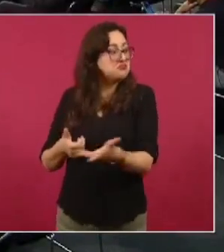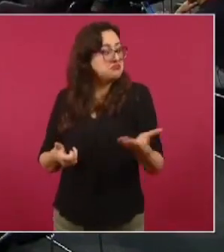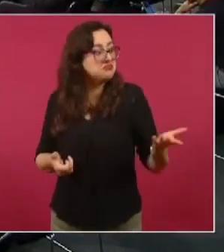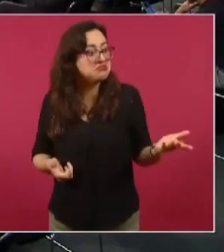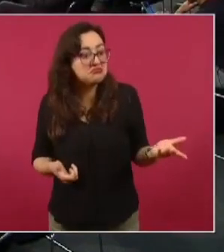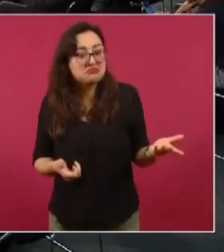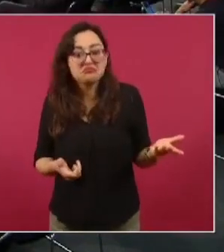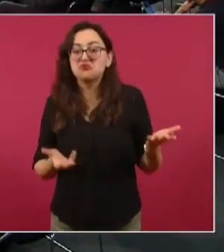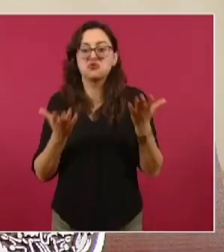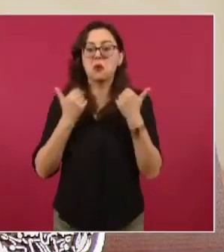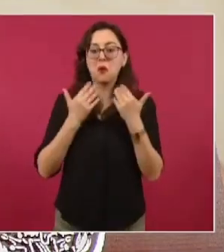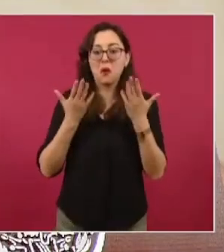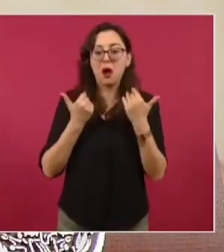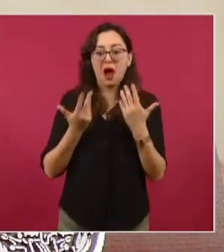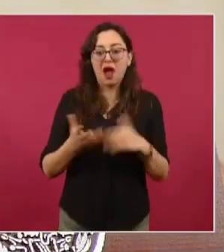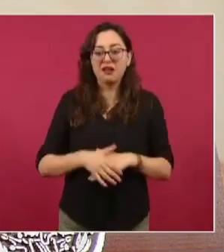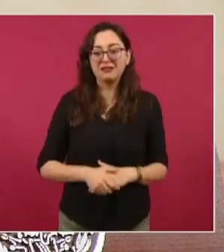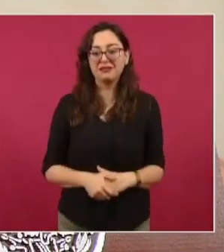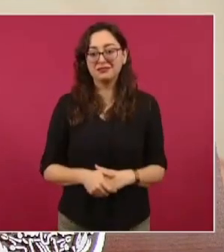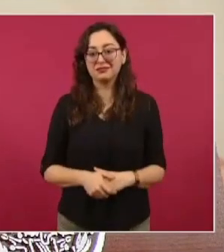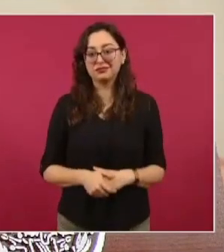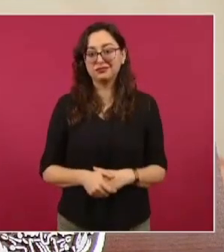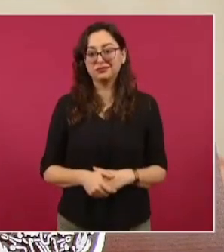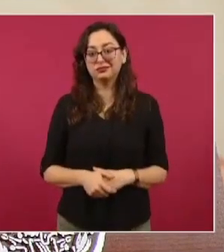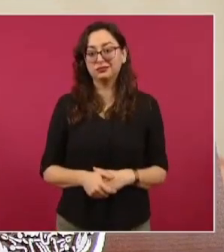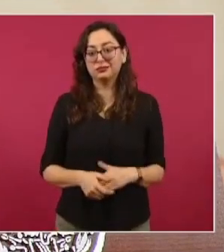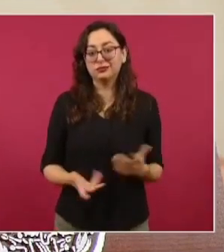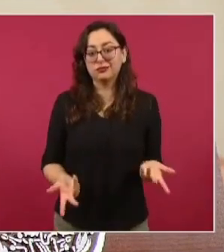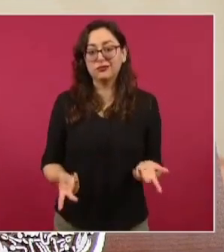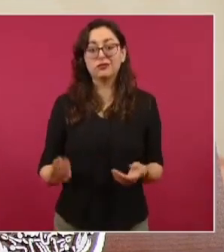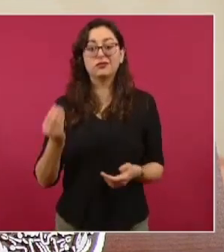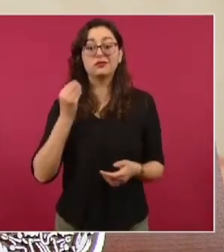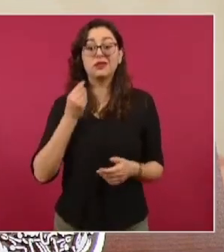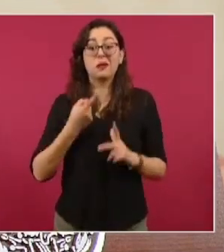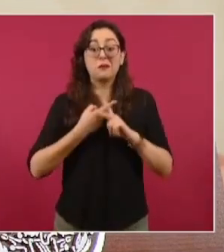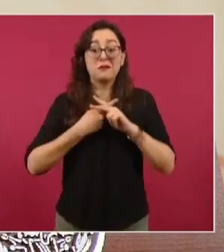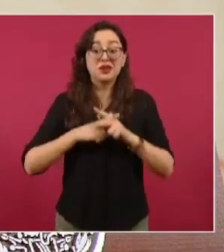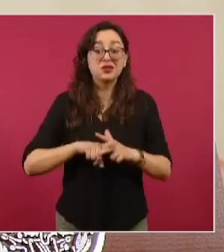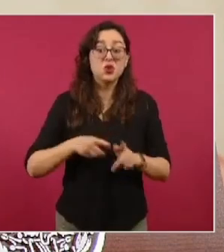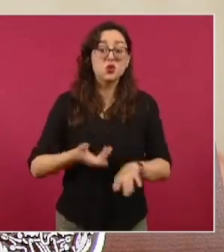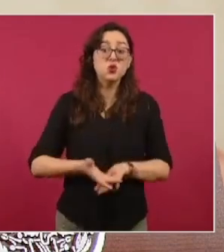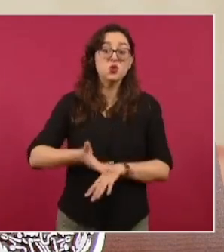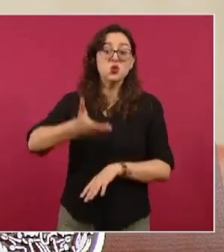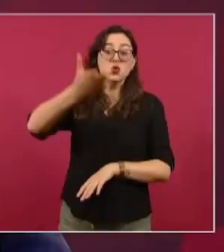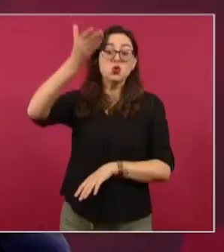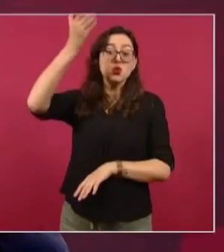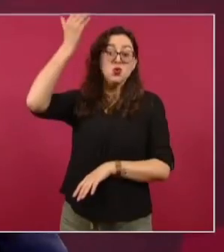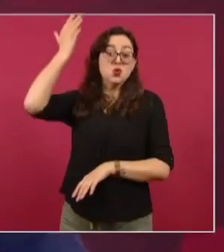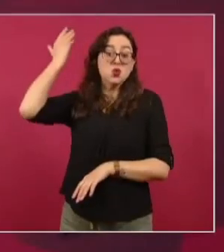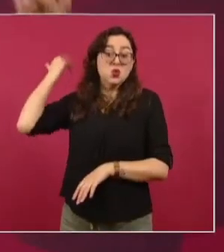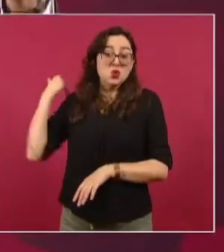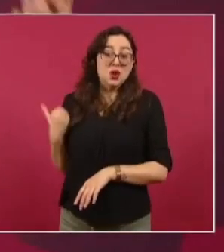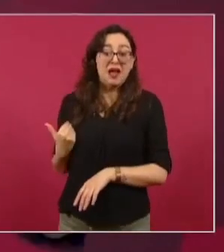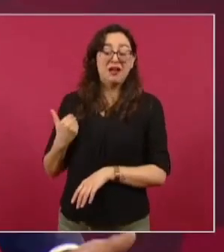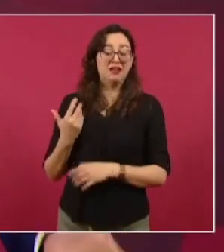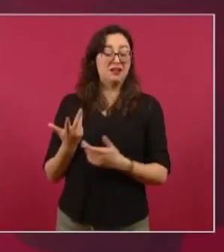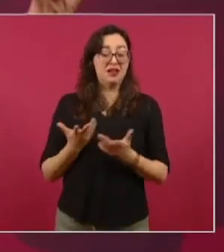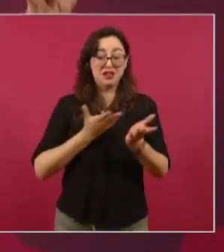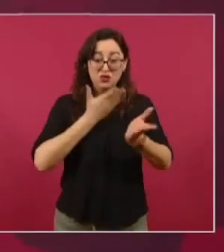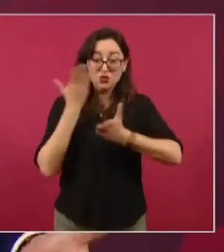es algo que tiene que ver con la formación de los abogados que durante el periodo neoliberal